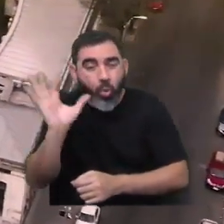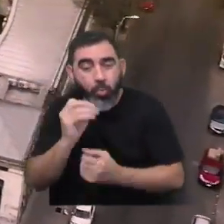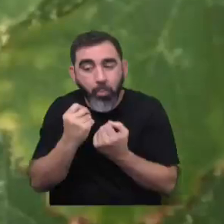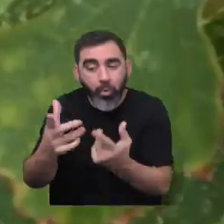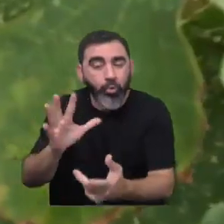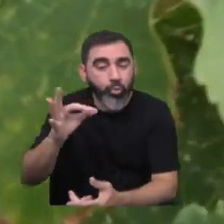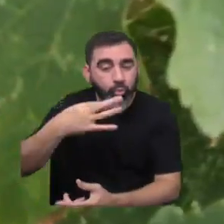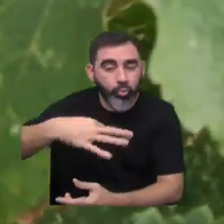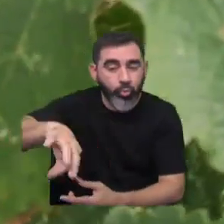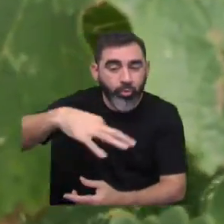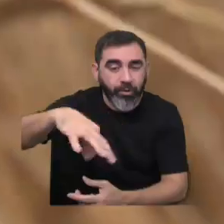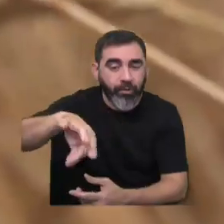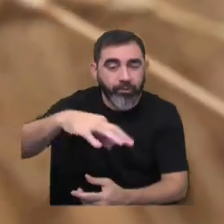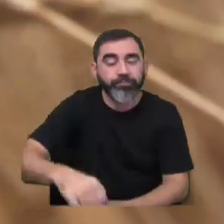única.